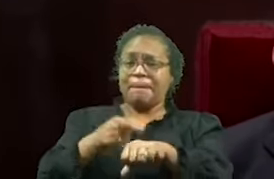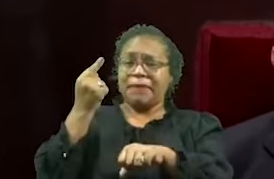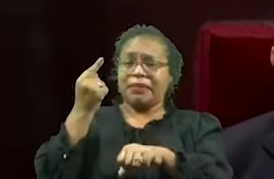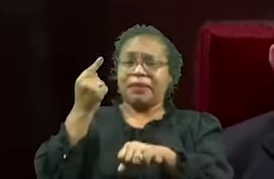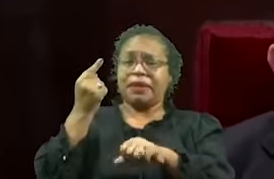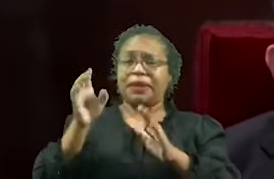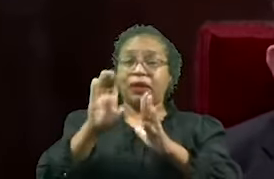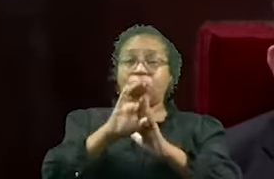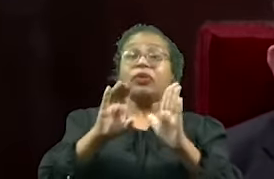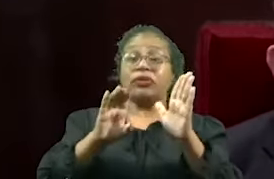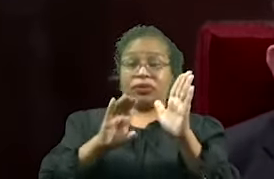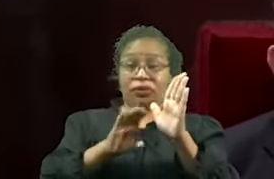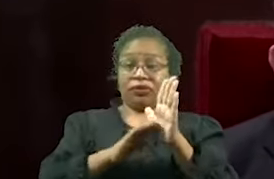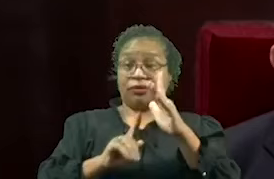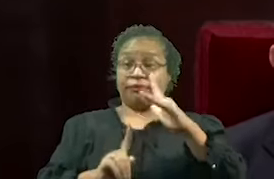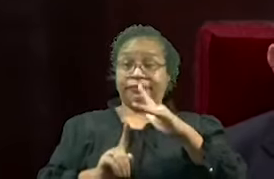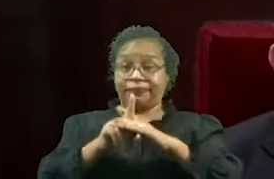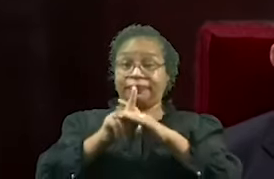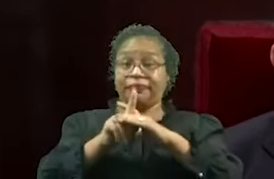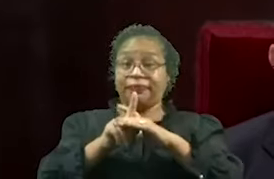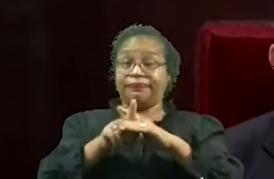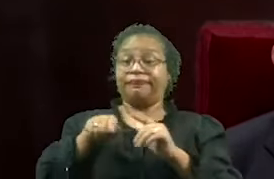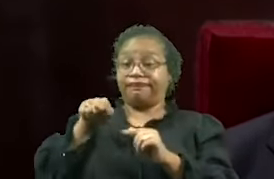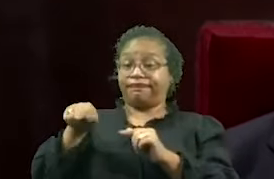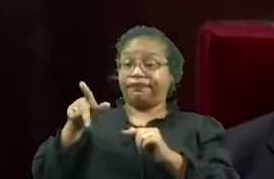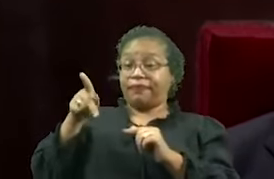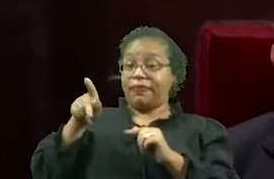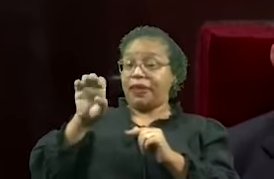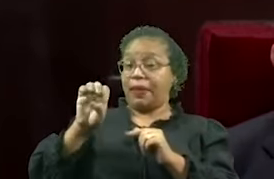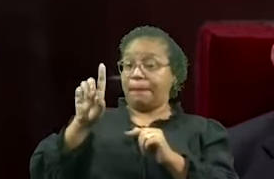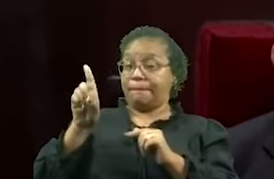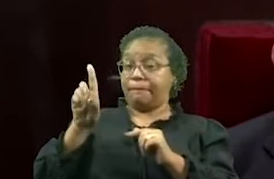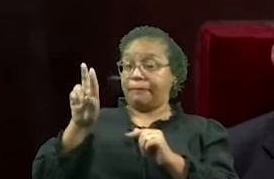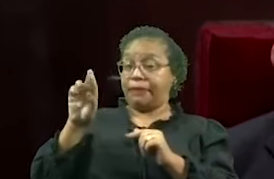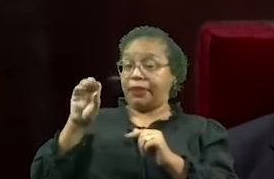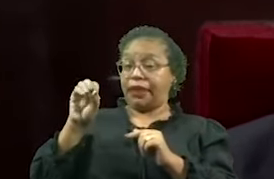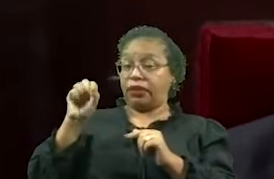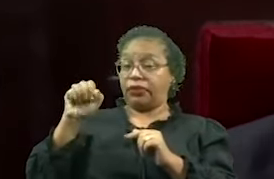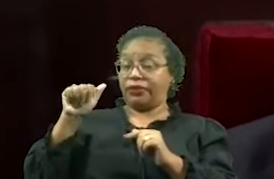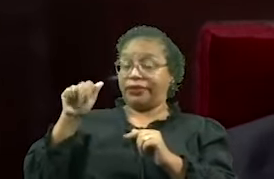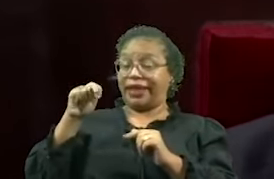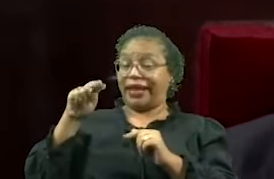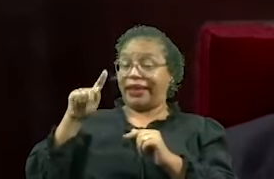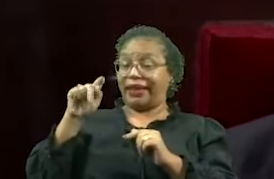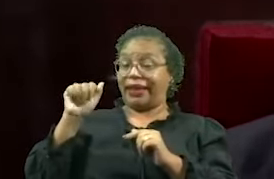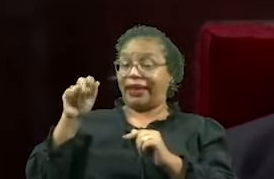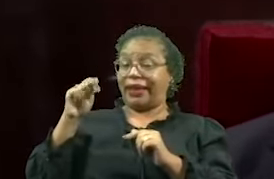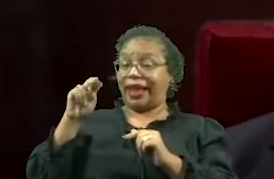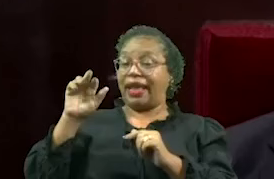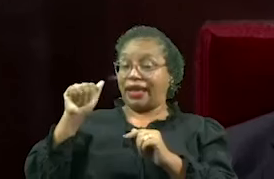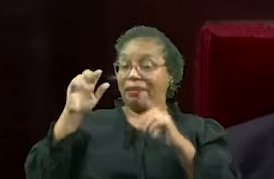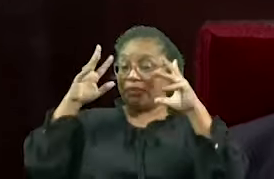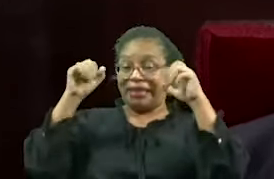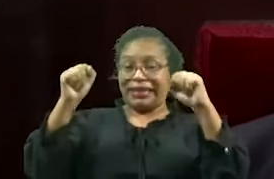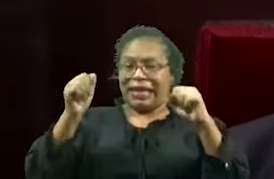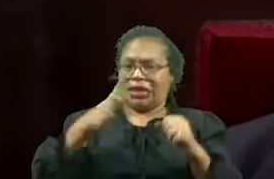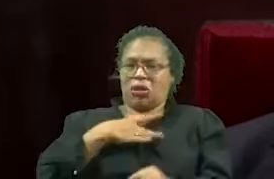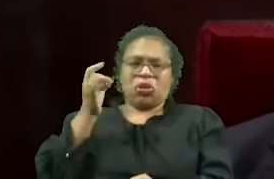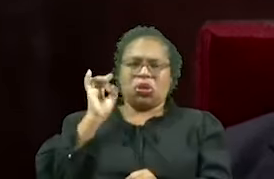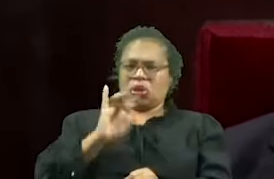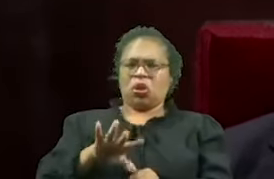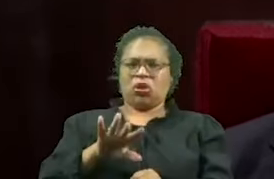fue puesta a prueba a Pedro Santana no le gustó la orientación democrática que tenía y ordenó rodear con